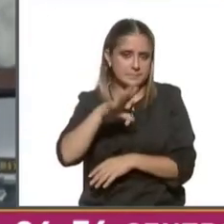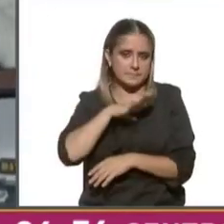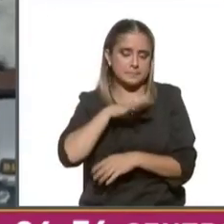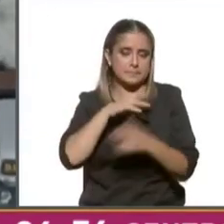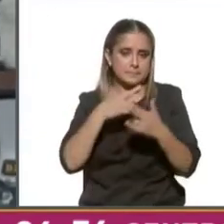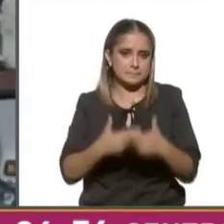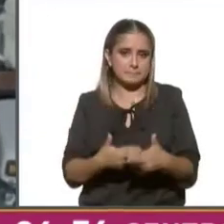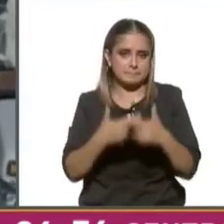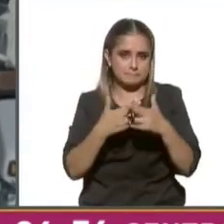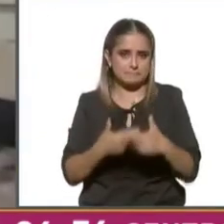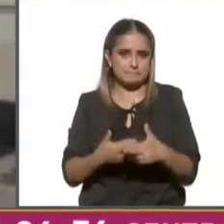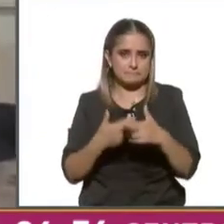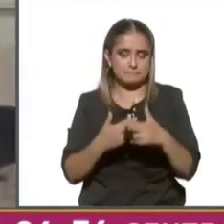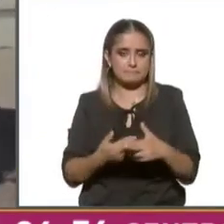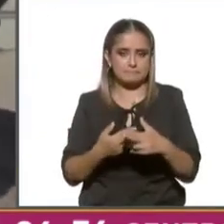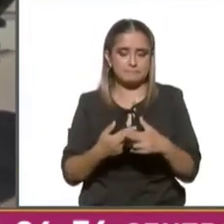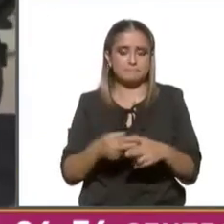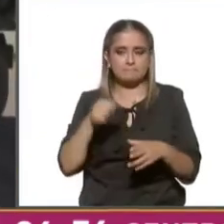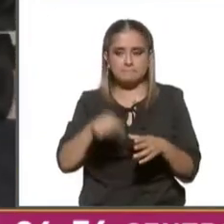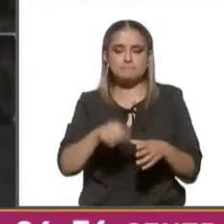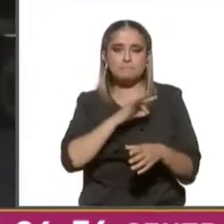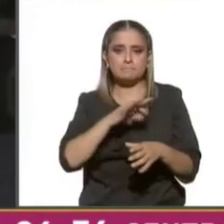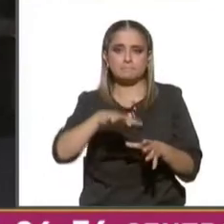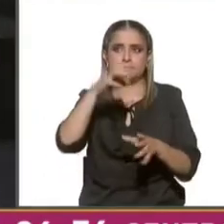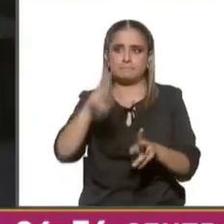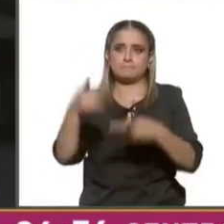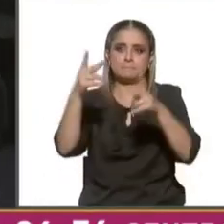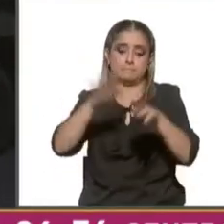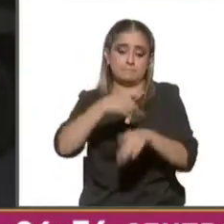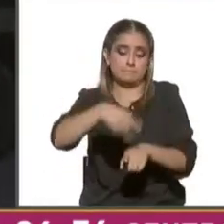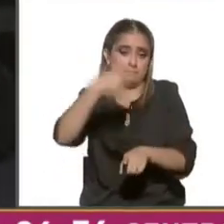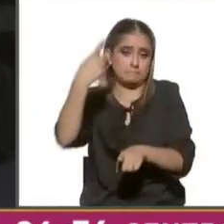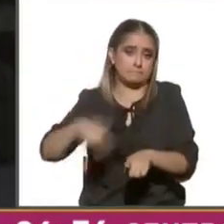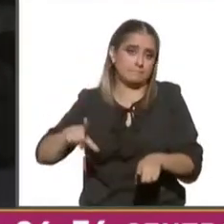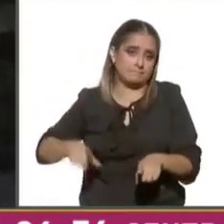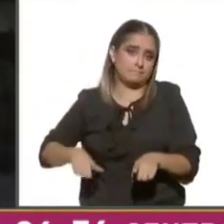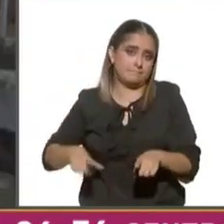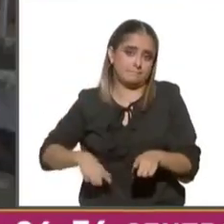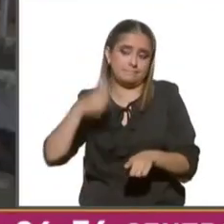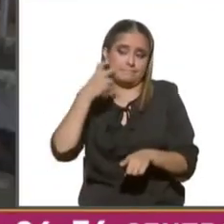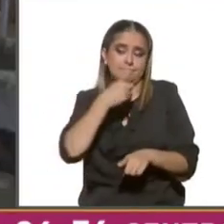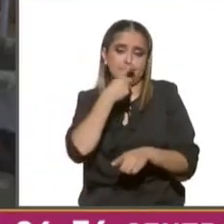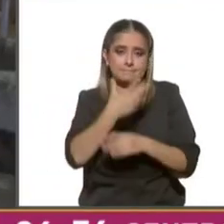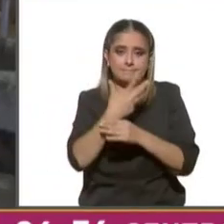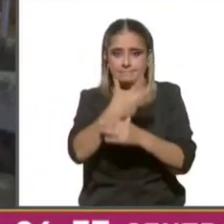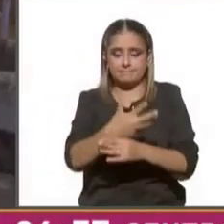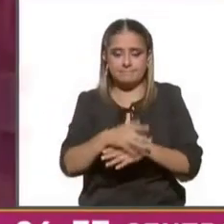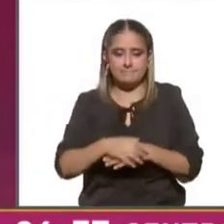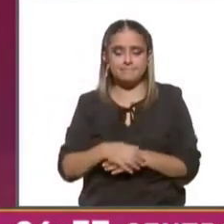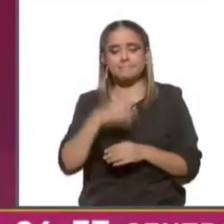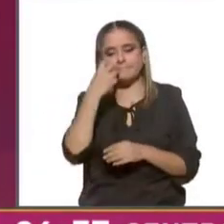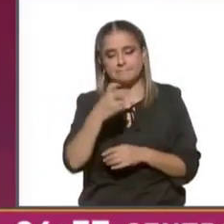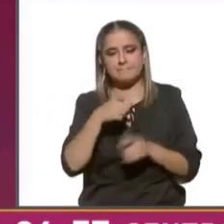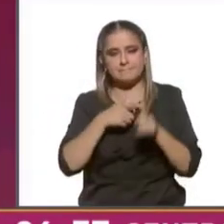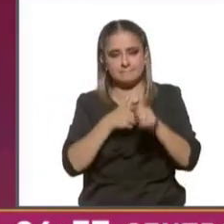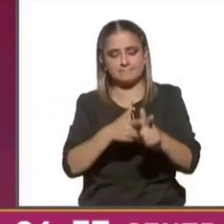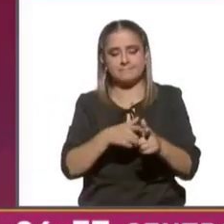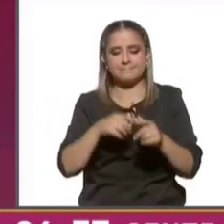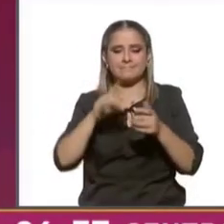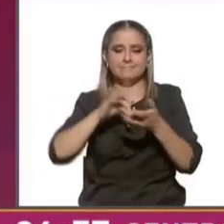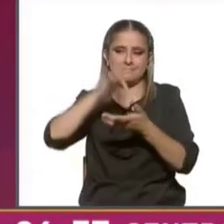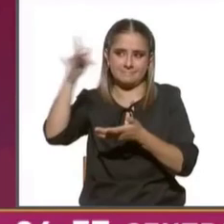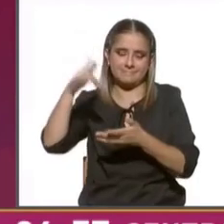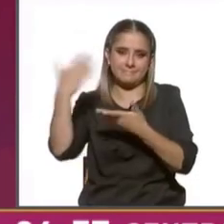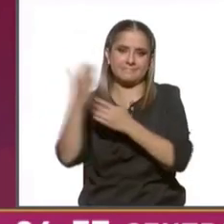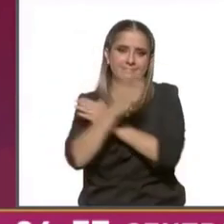que es un recurso estratégico y que pertenece al Estado. Muy bien, pues seguiremos muy de cerca el análisis del tema. Gracias, Paco, te